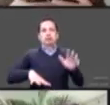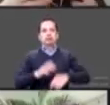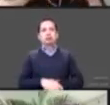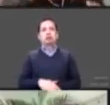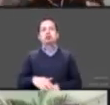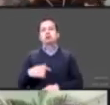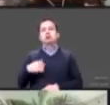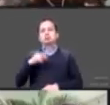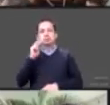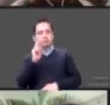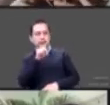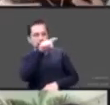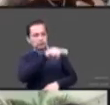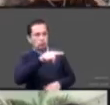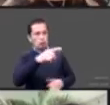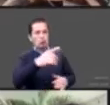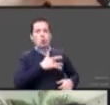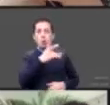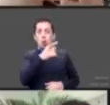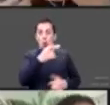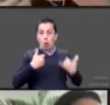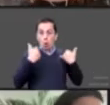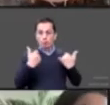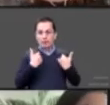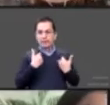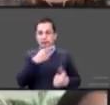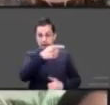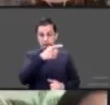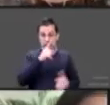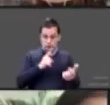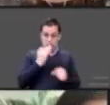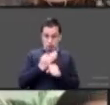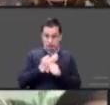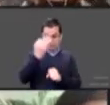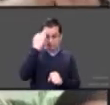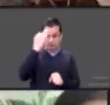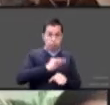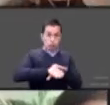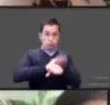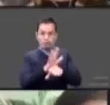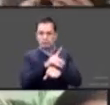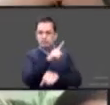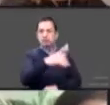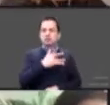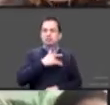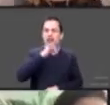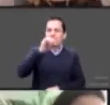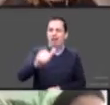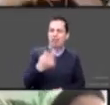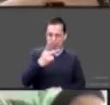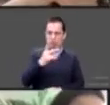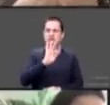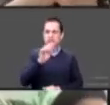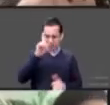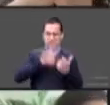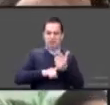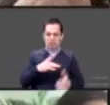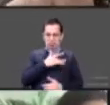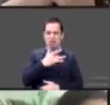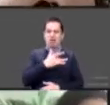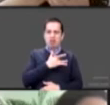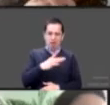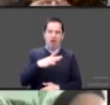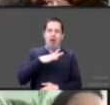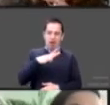asintomáticos, no quisiéramos que nos infectáramos porque ellos nos están cuidando. Y en eso hay un montón de cómo va